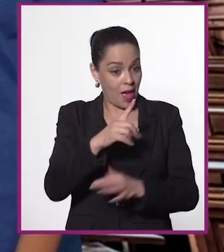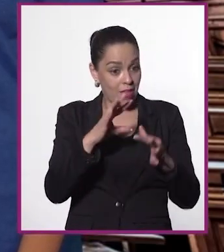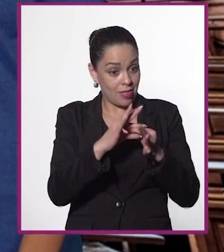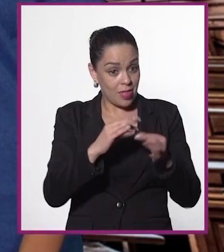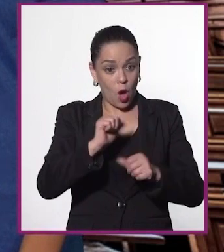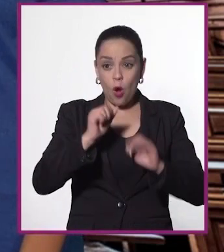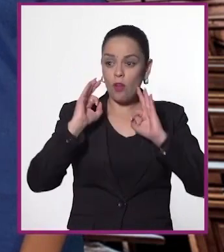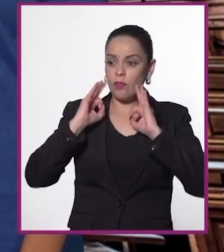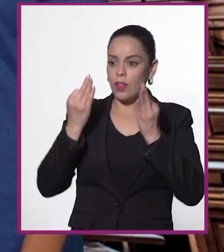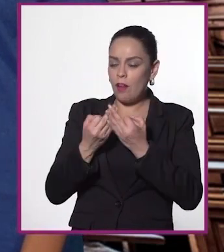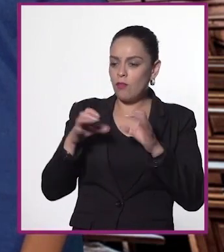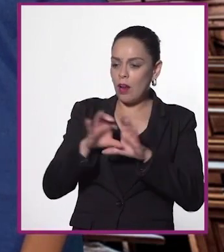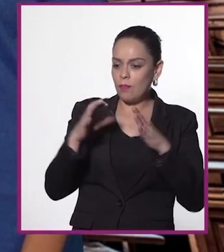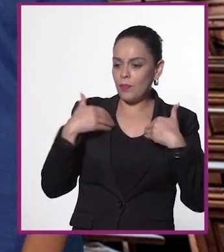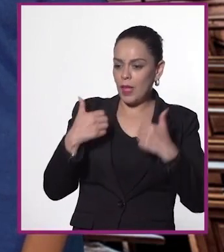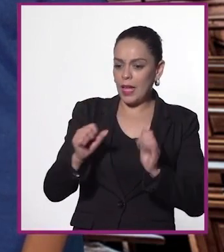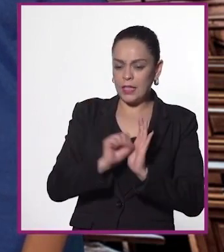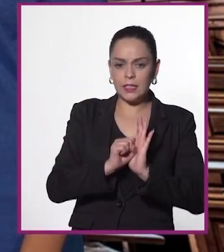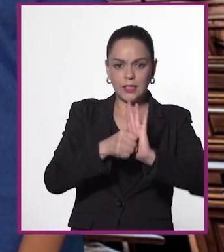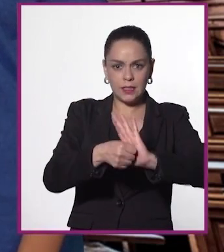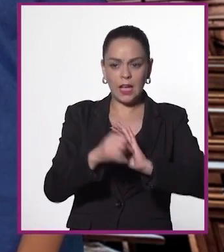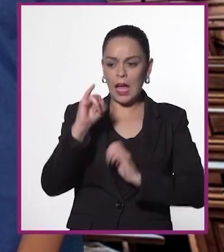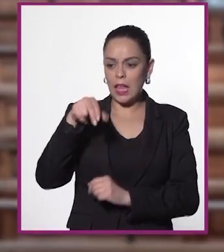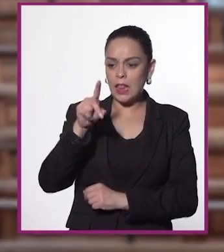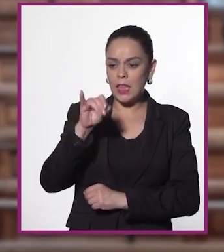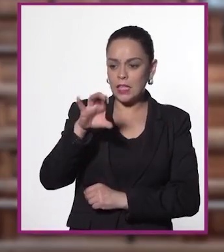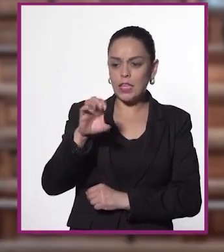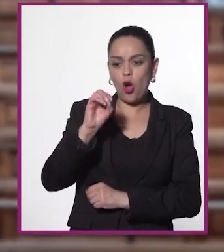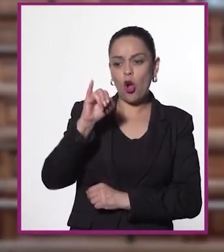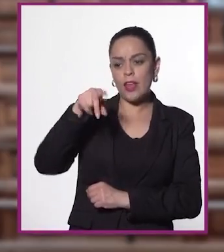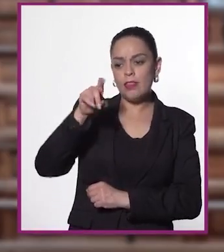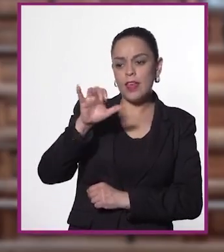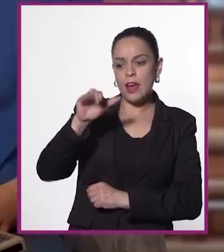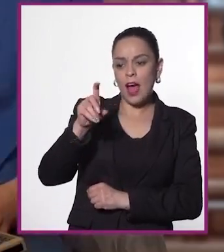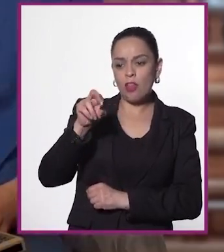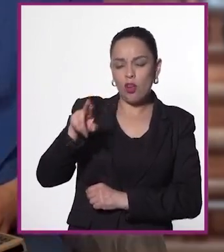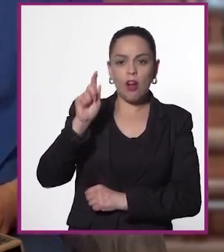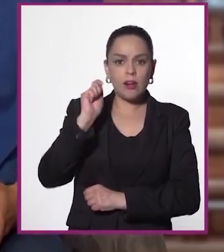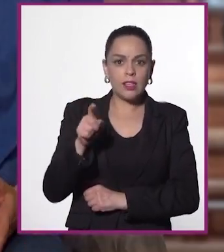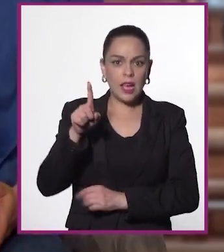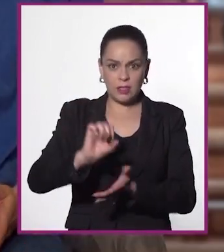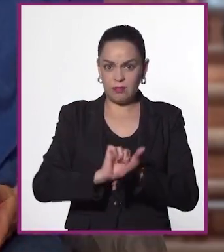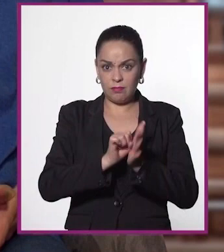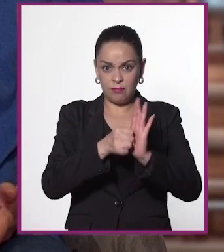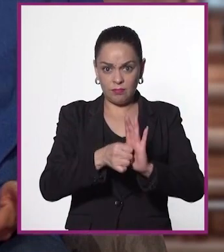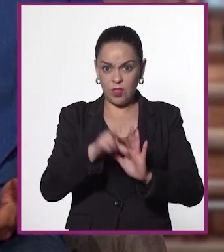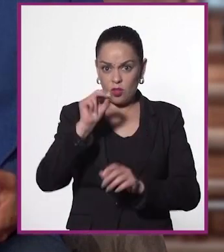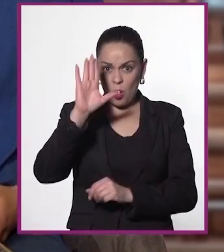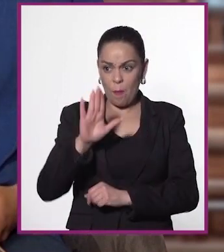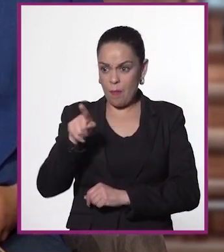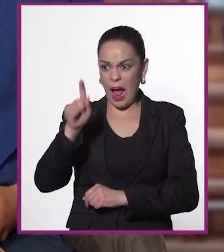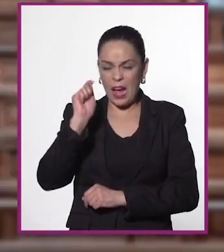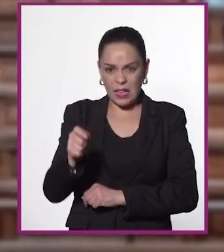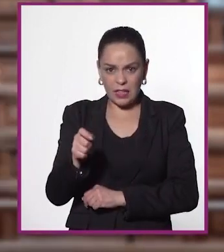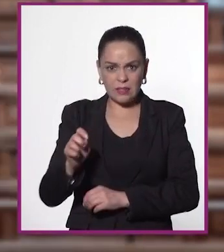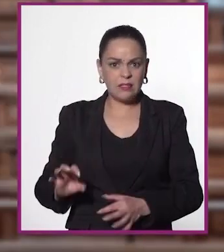los signos es como índices o indicadores, que son esos signos que, sin parecerse a lo que representan, tienen una relación con ese